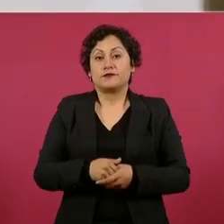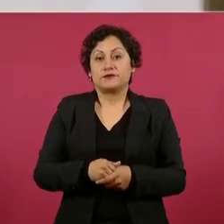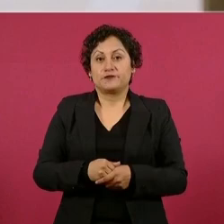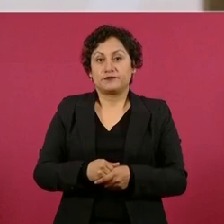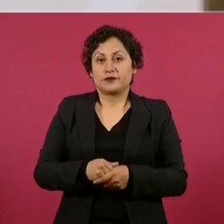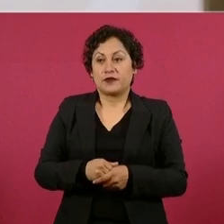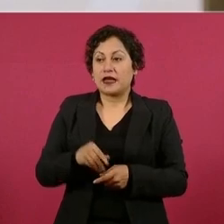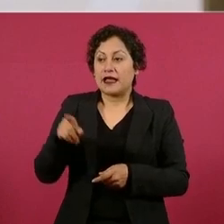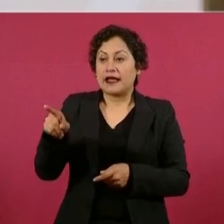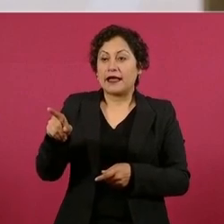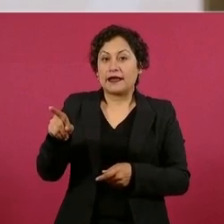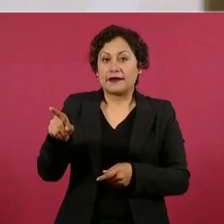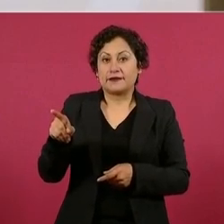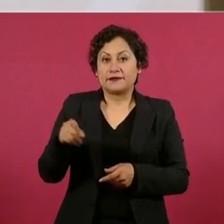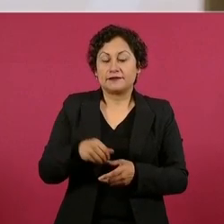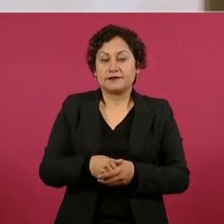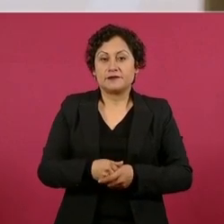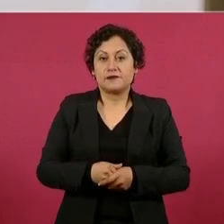diputado,